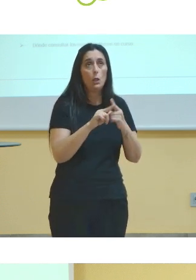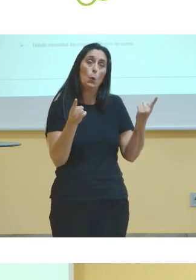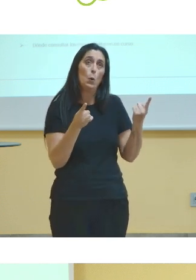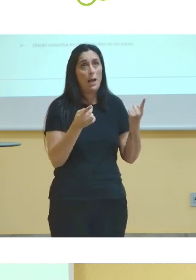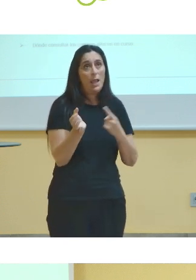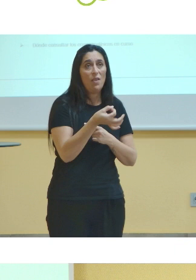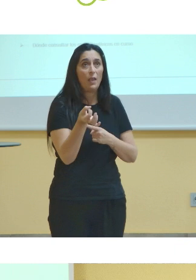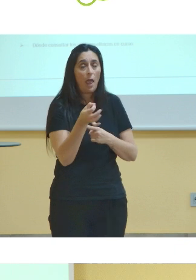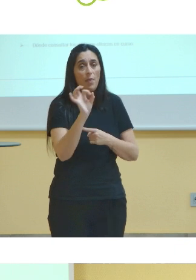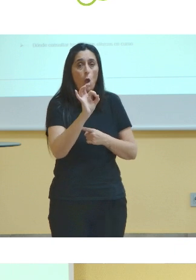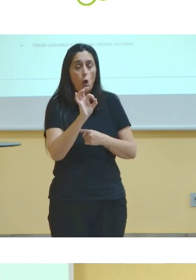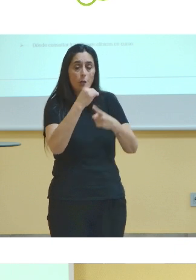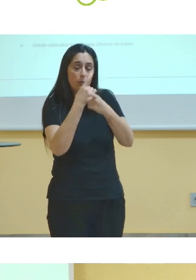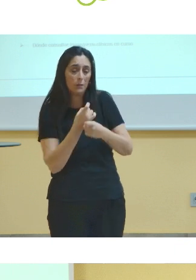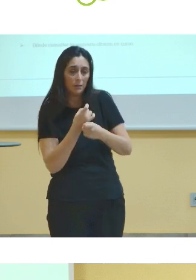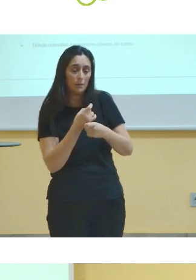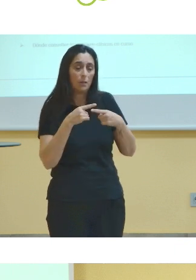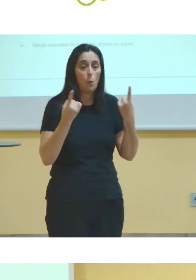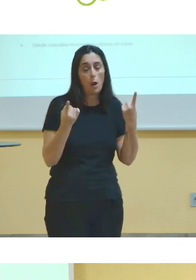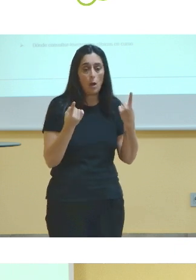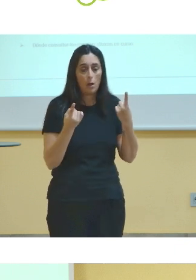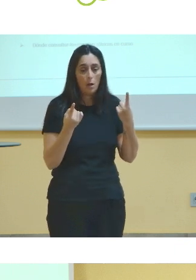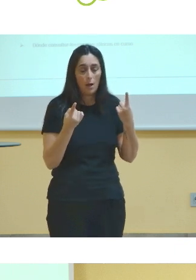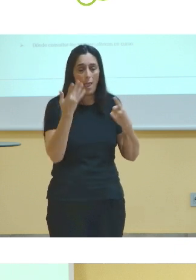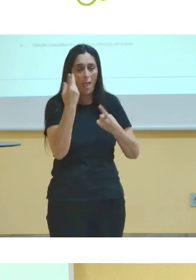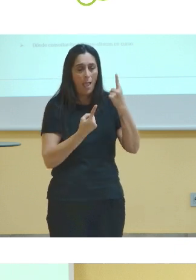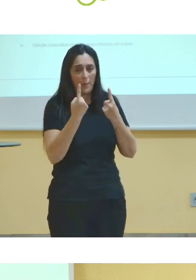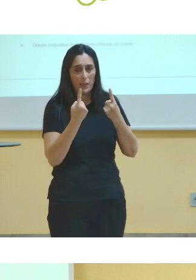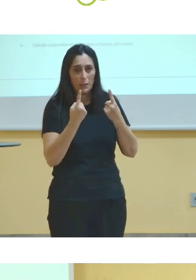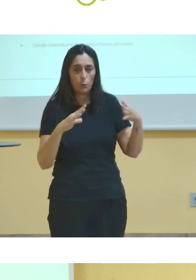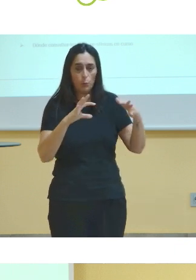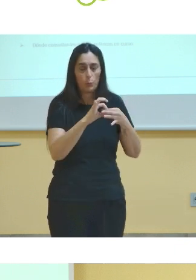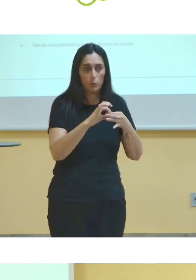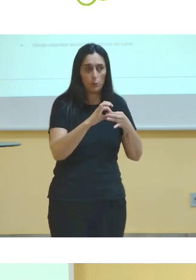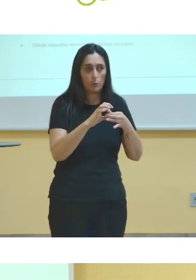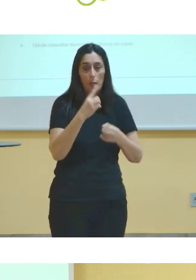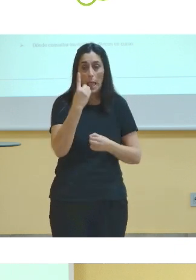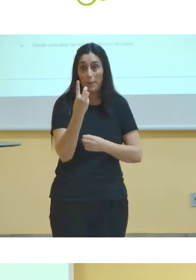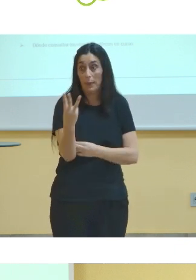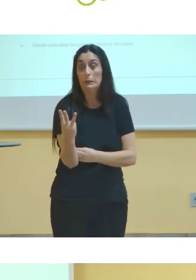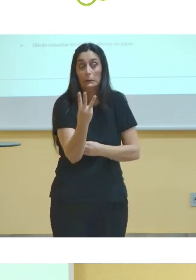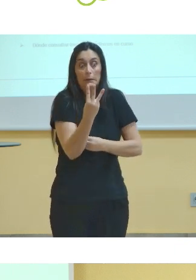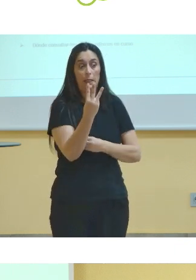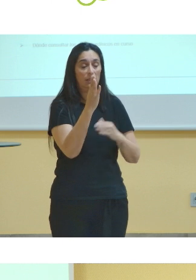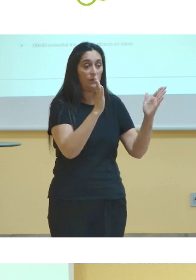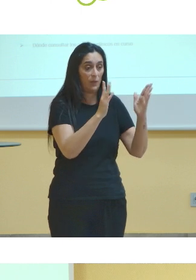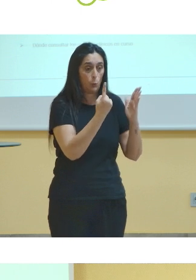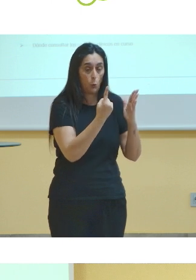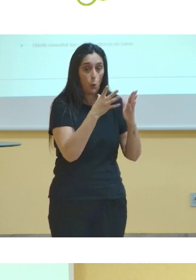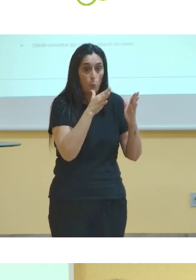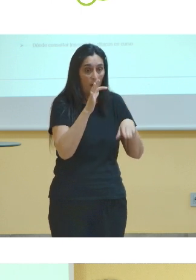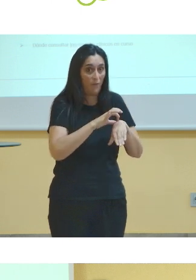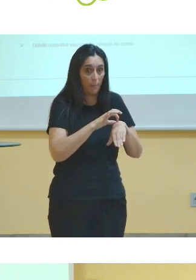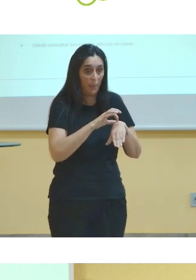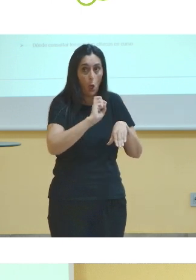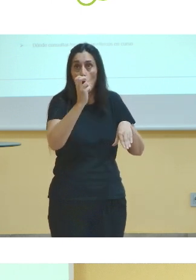y toxicidad, o sea, eficacia sí y toxicidad se juntan, que a lo mejor hay 3 pacientes en la fase 1 porque no tienes más,